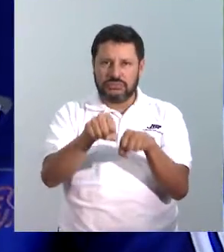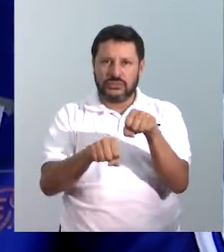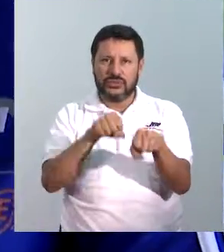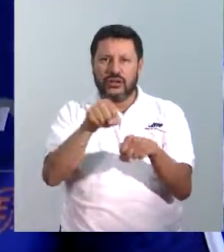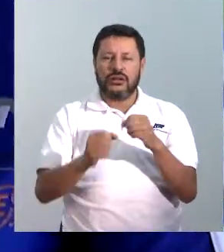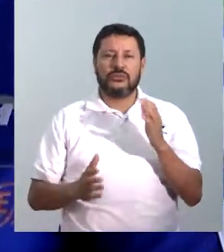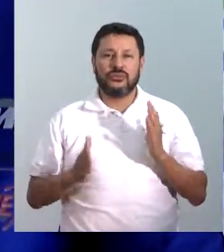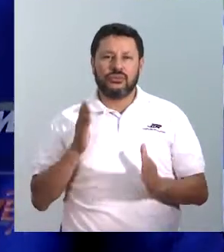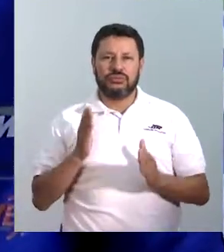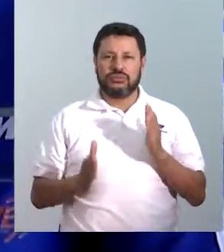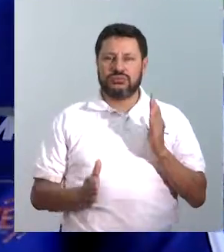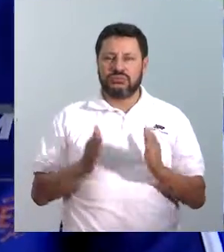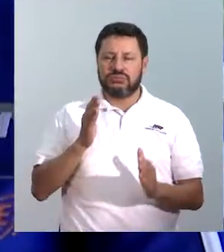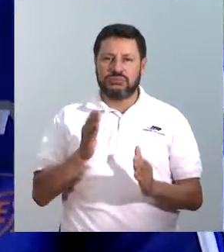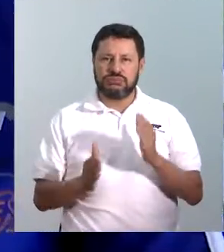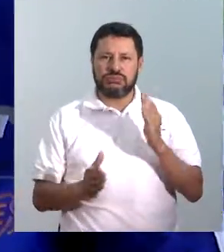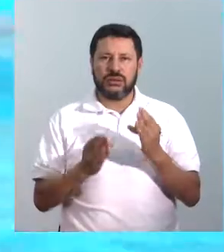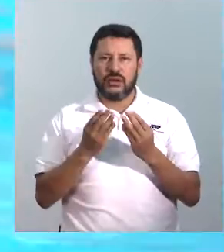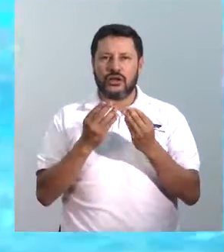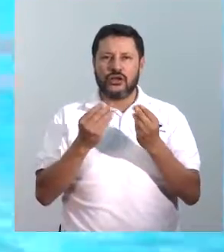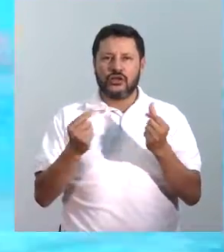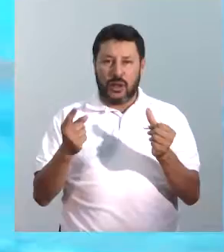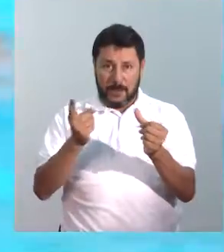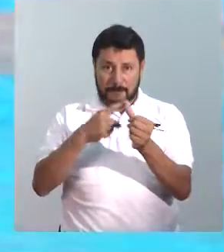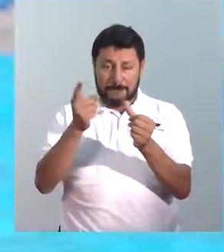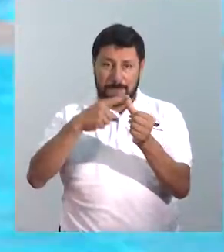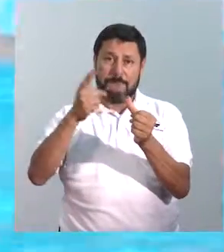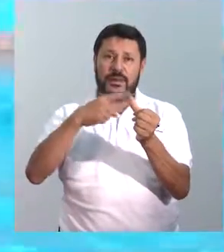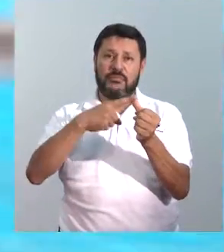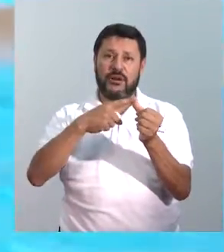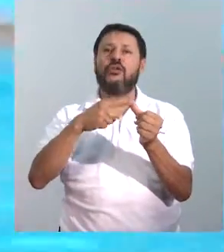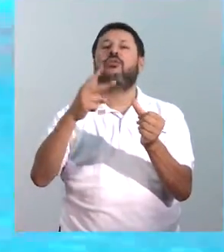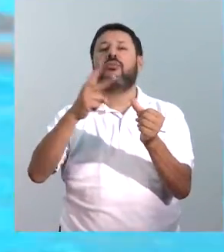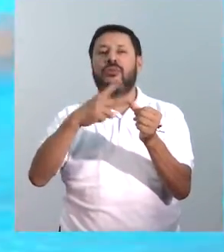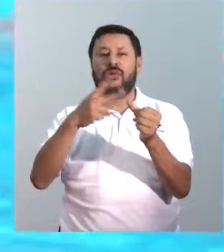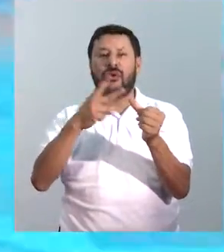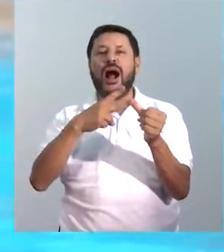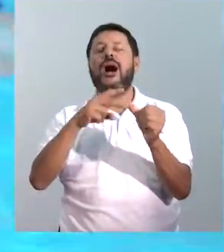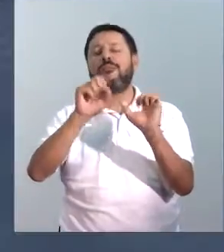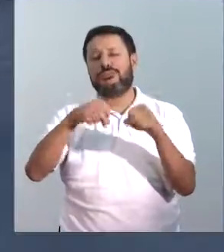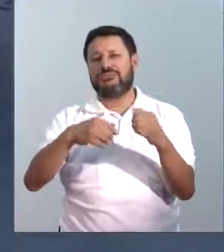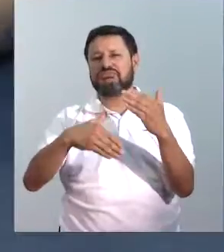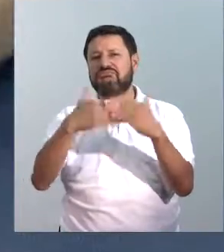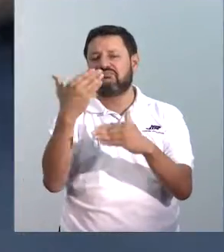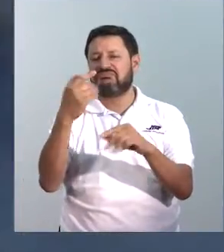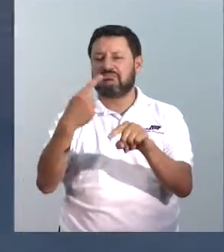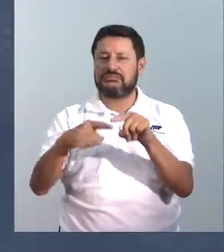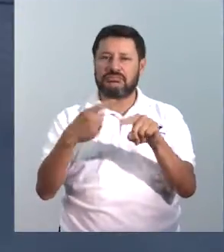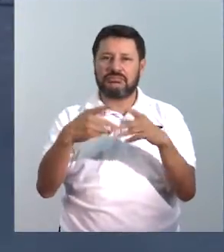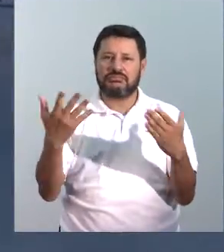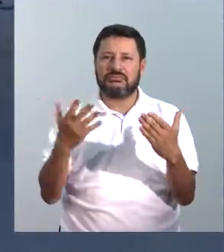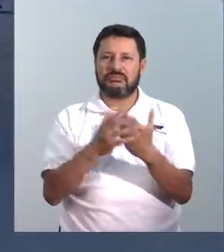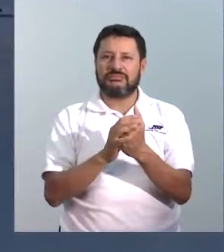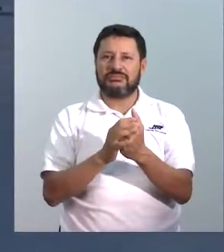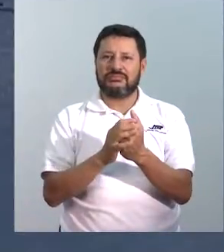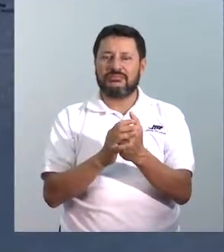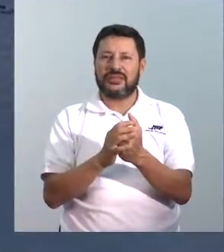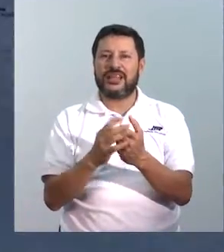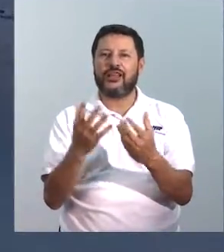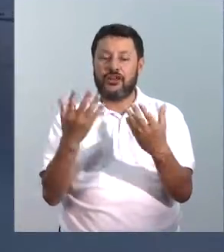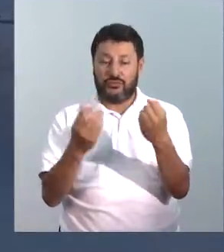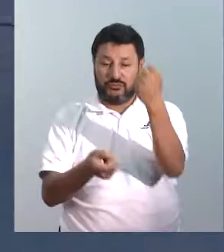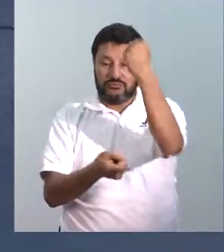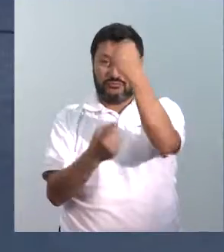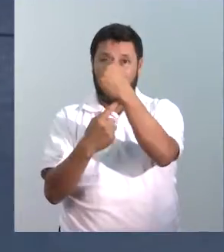montada en bicicleta, el trote moderado. Primero se debe fortalecer la parte cardiovascular. Luego pueden empezar a trabajar